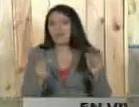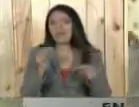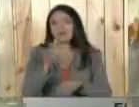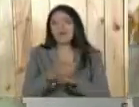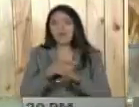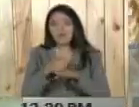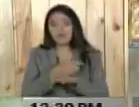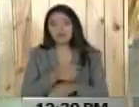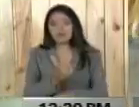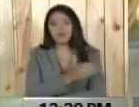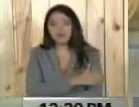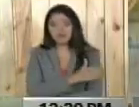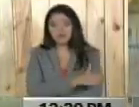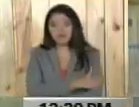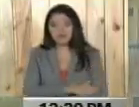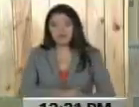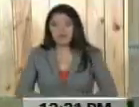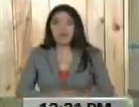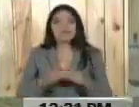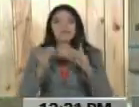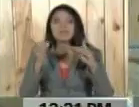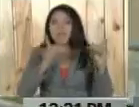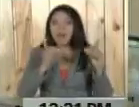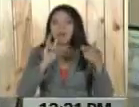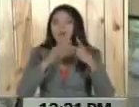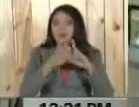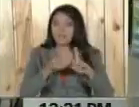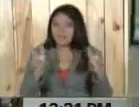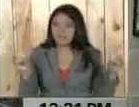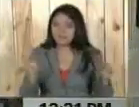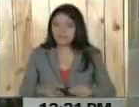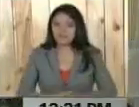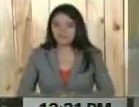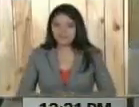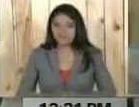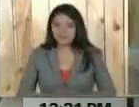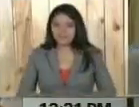derecha. Son diálogos de paz con la derecha venezolana.